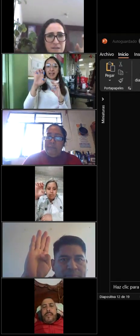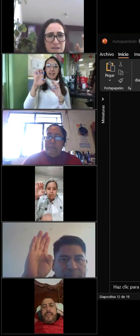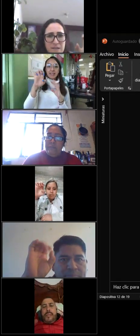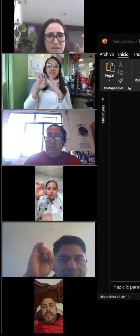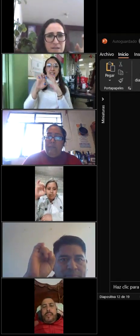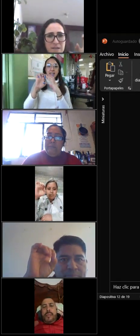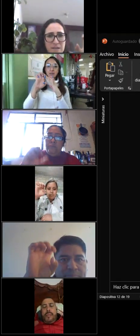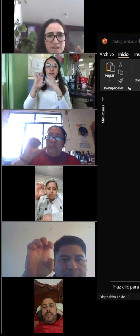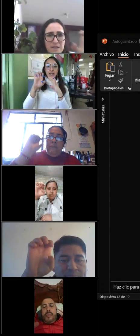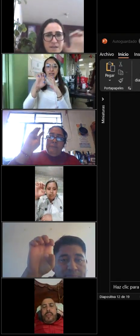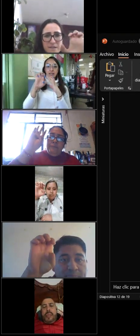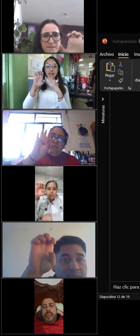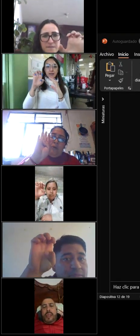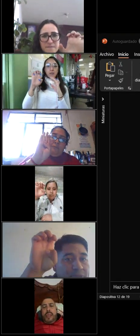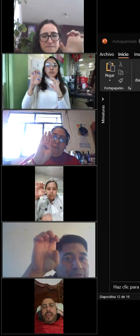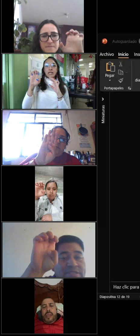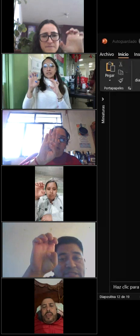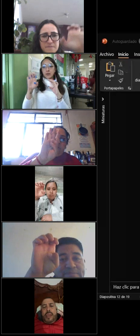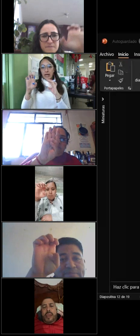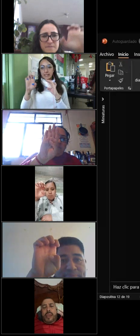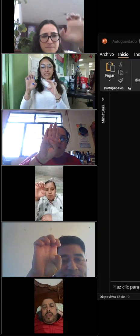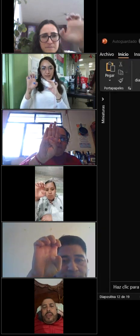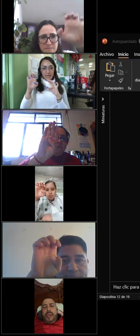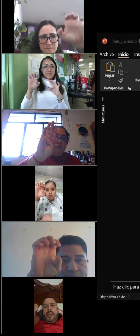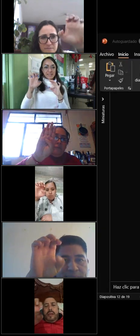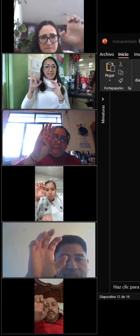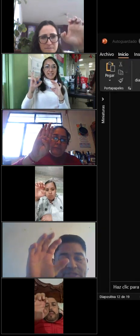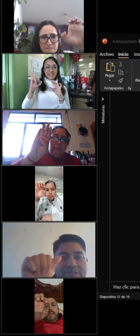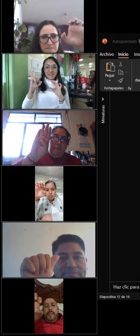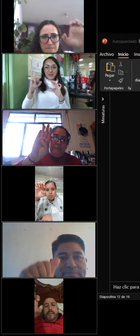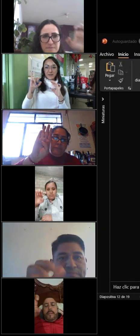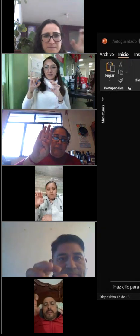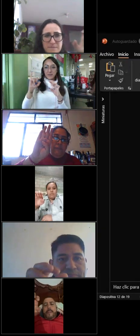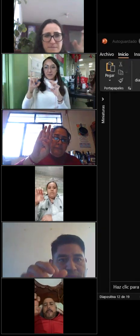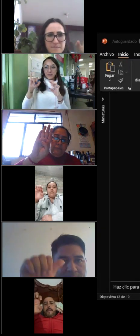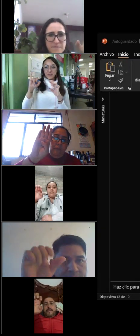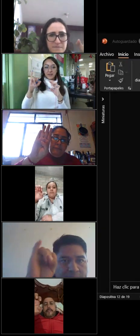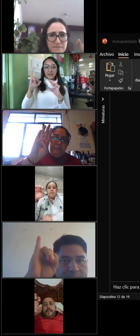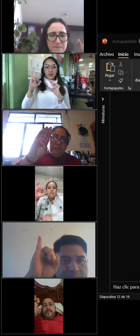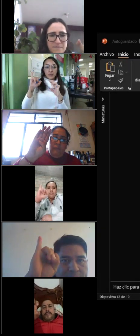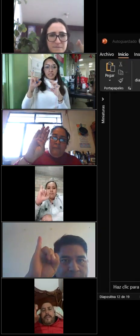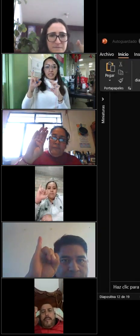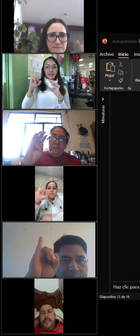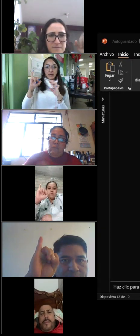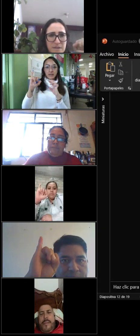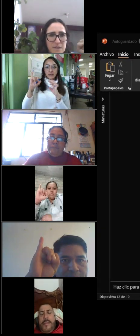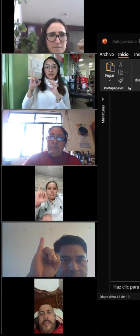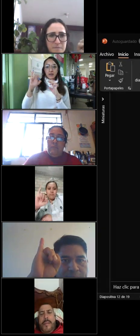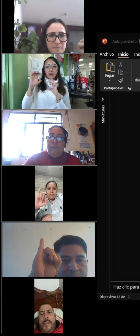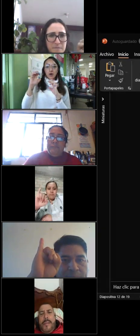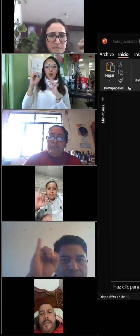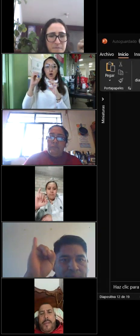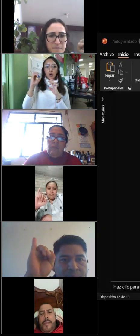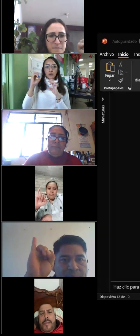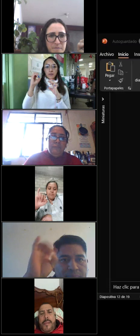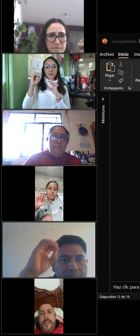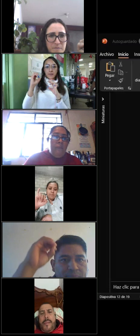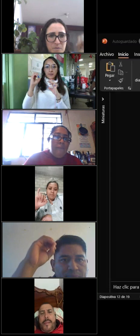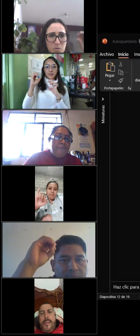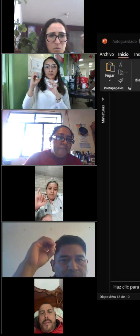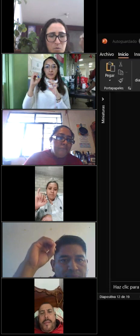En la E cerramos. Vamos en las vocales, ahí está. I, dedo meñique arriba.